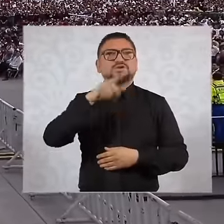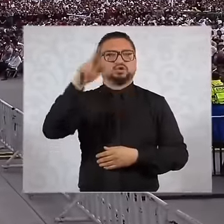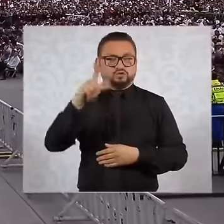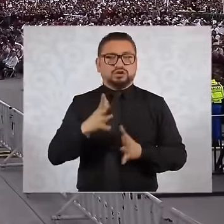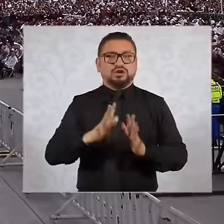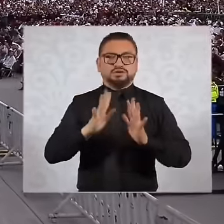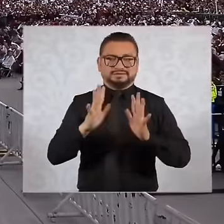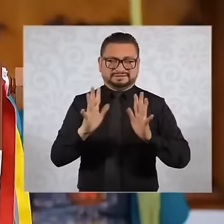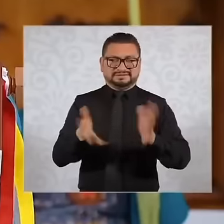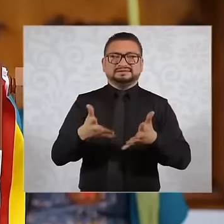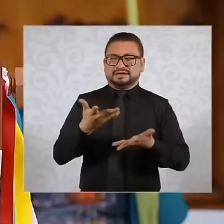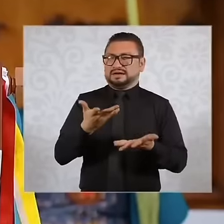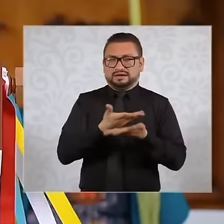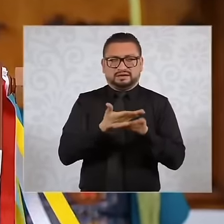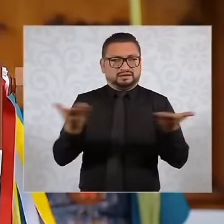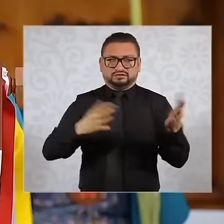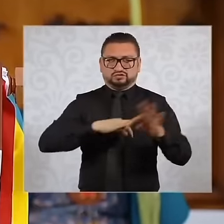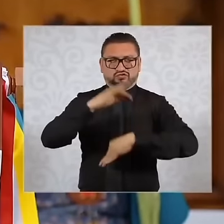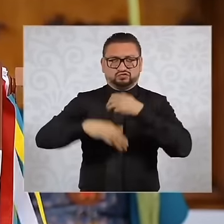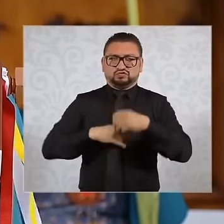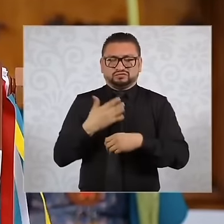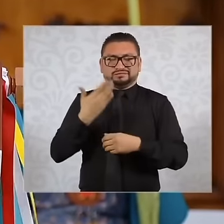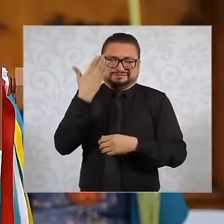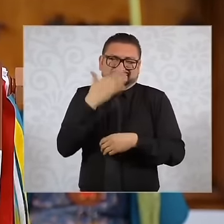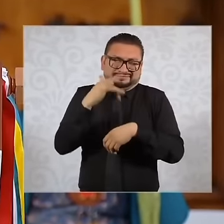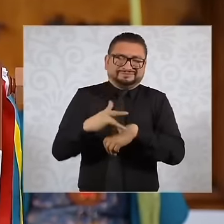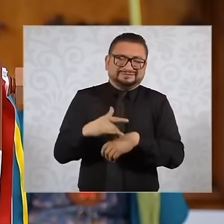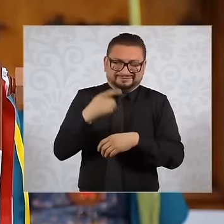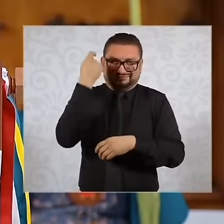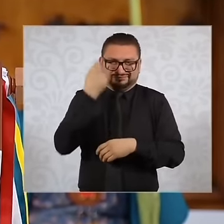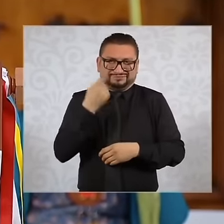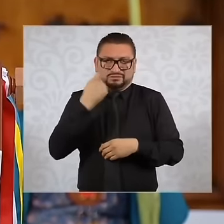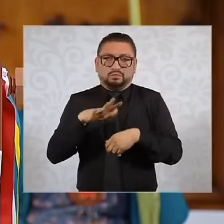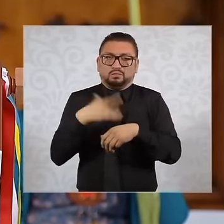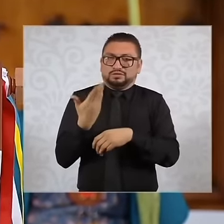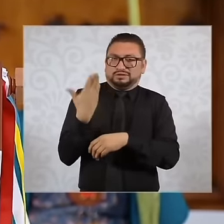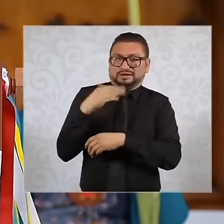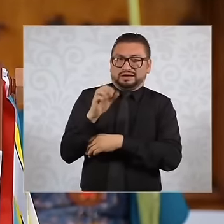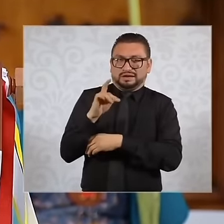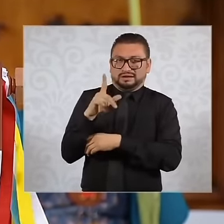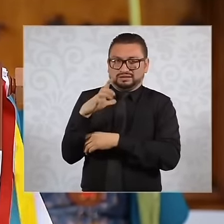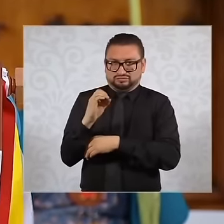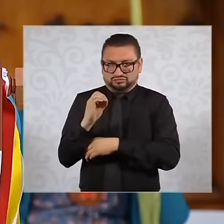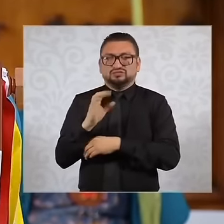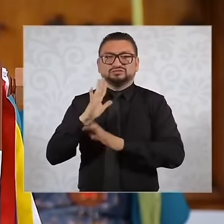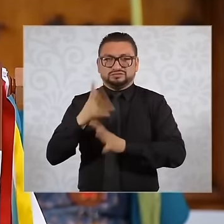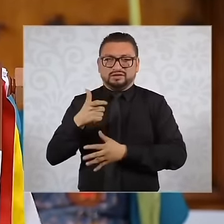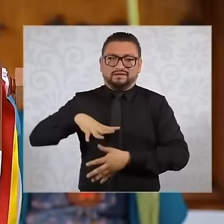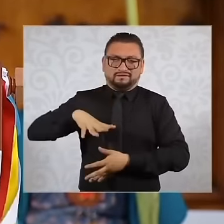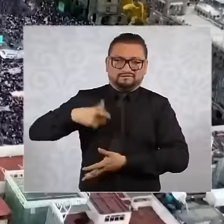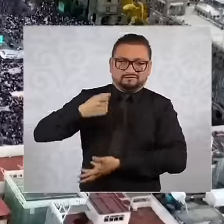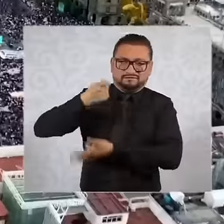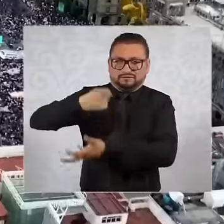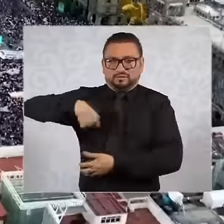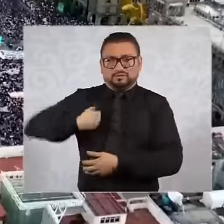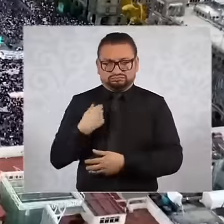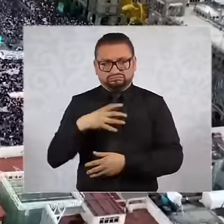son una realidad con el fondo de pensiones que dejó el presidente Andrés Manuel López